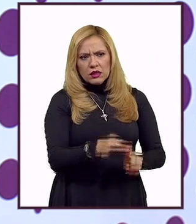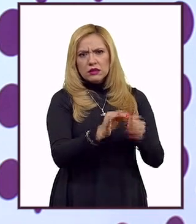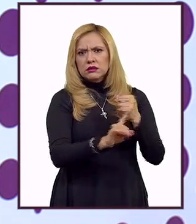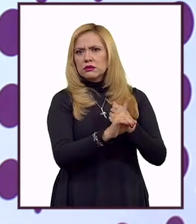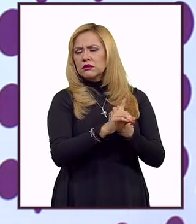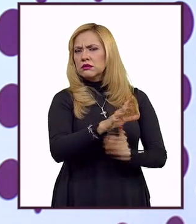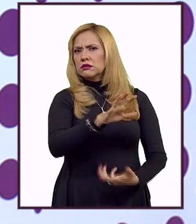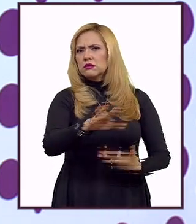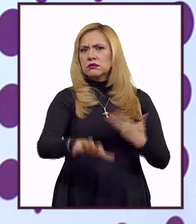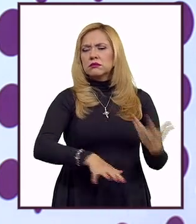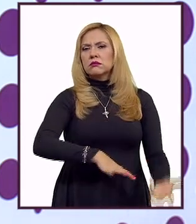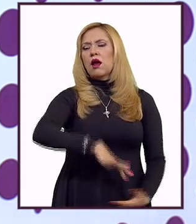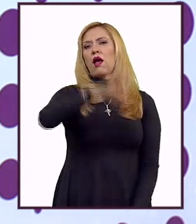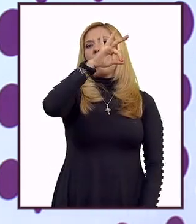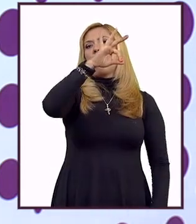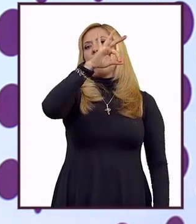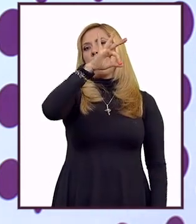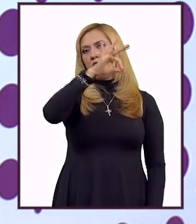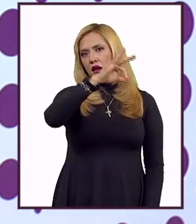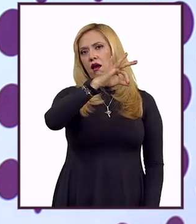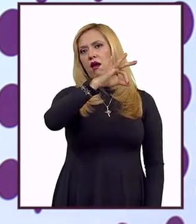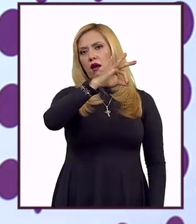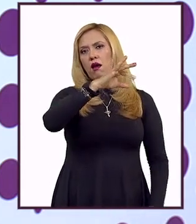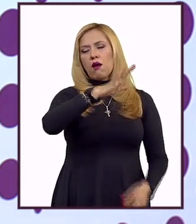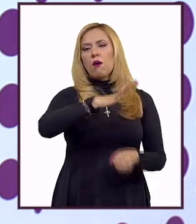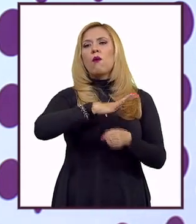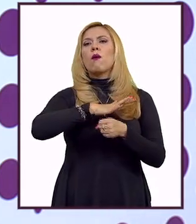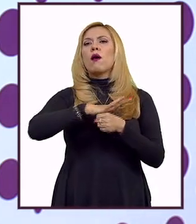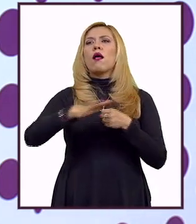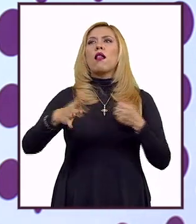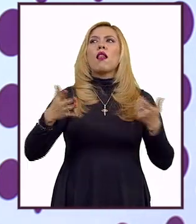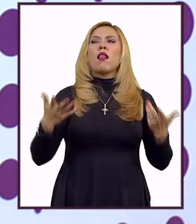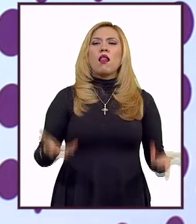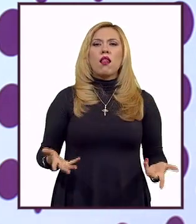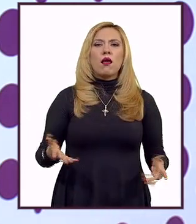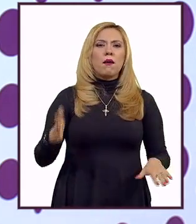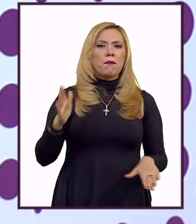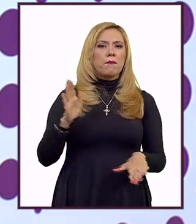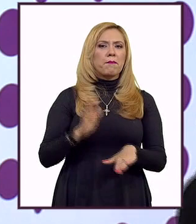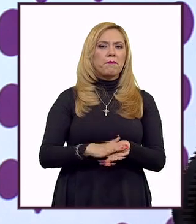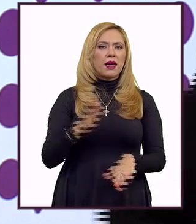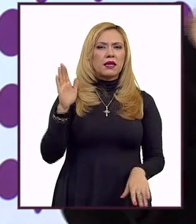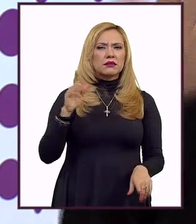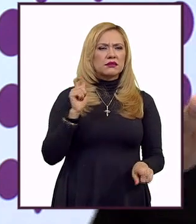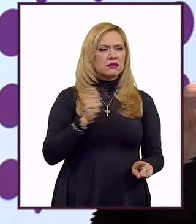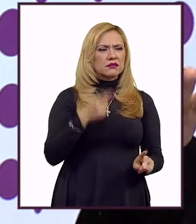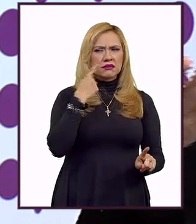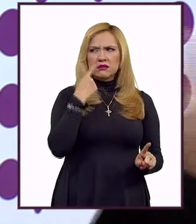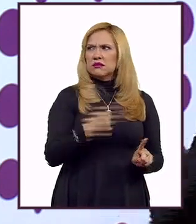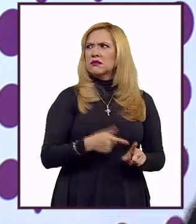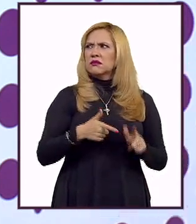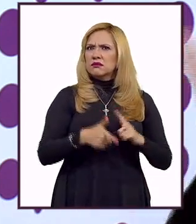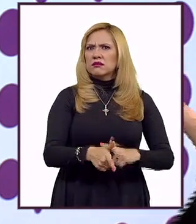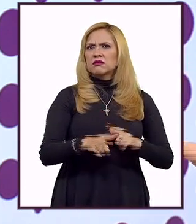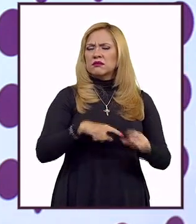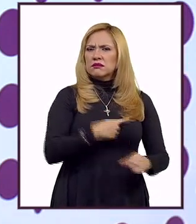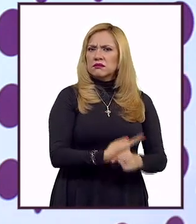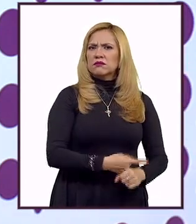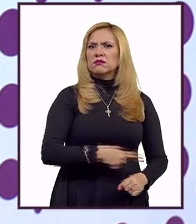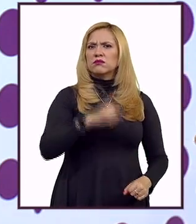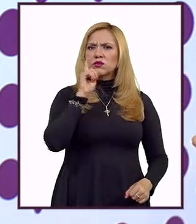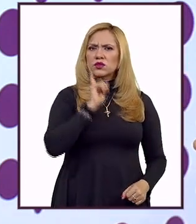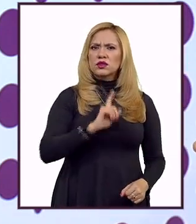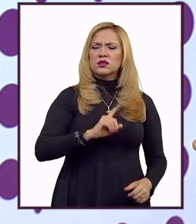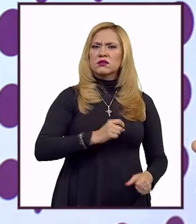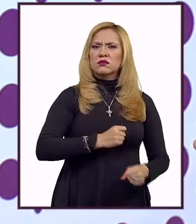problemáticas que estamos hoy hablando aquí, ¿no? ¿Cuál va a ser la causa profunda de que exista esta violencia sexual hacia las mujeres